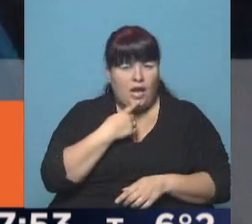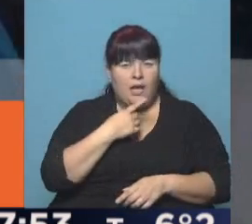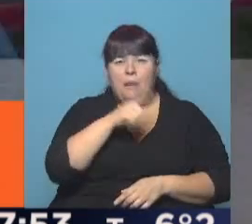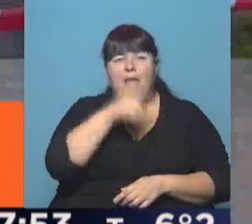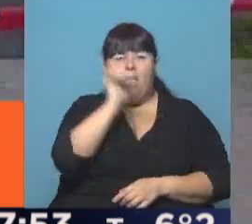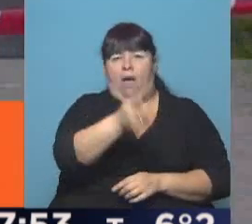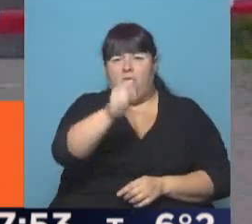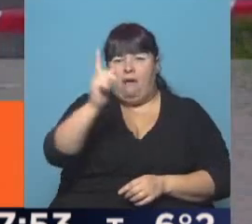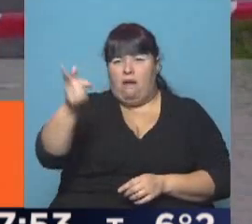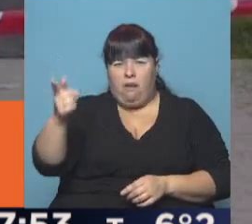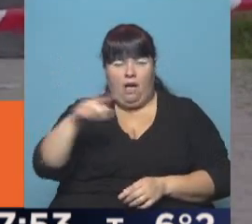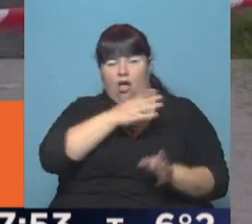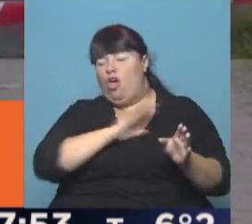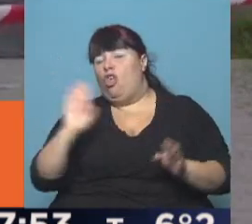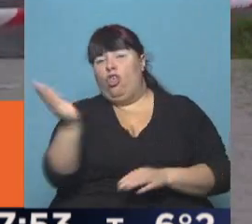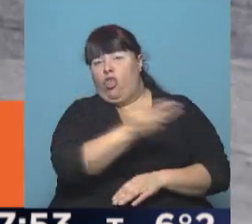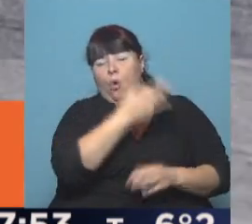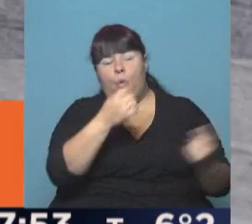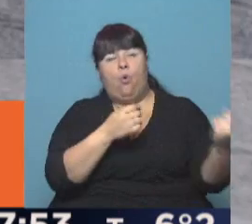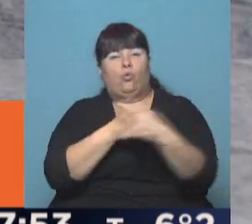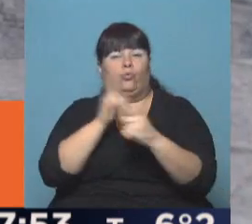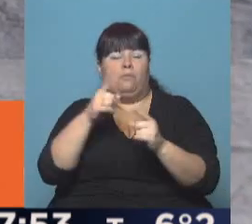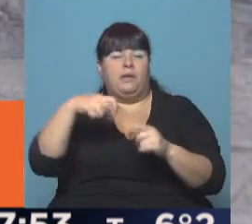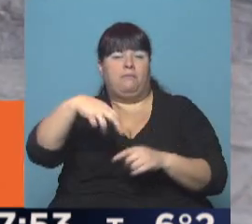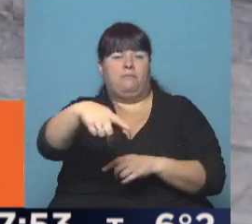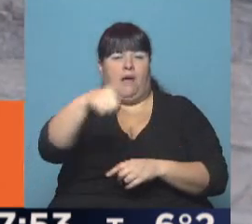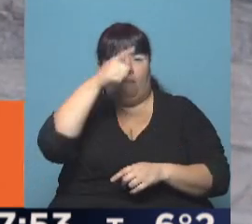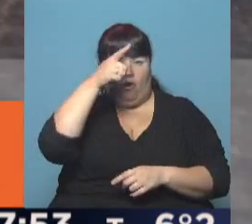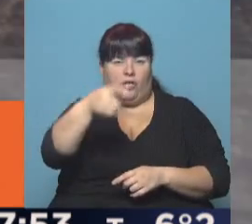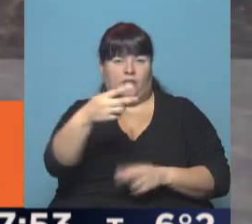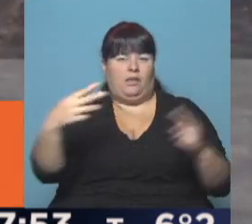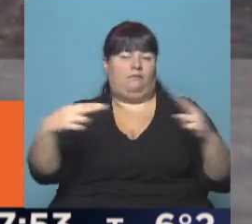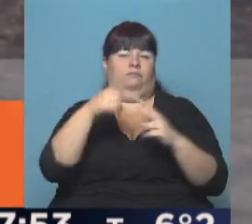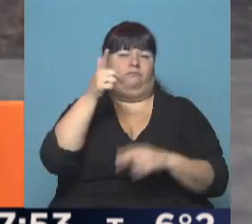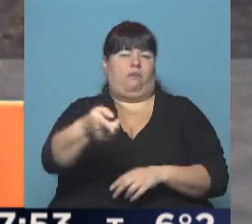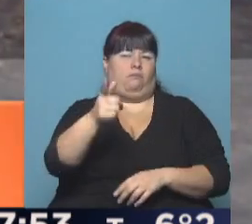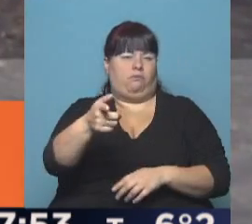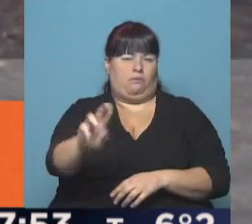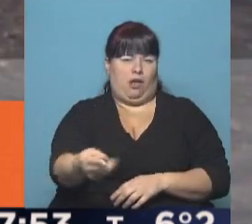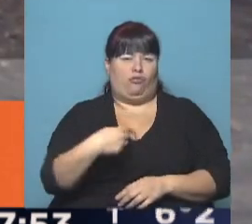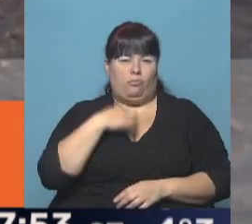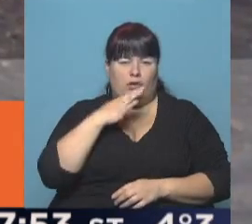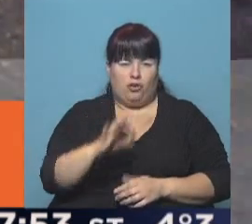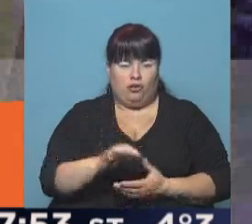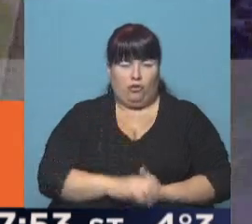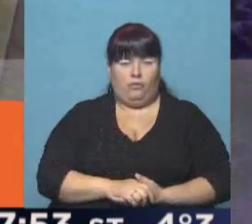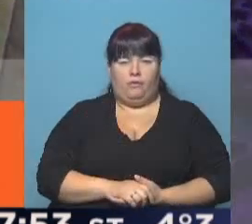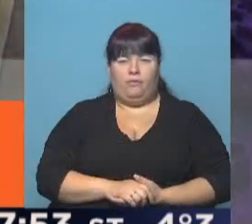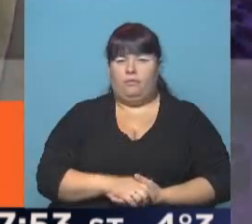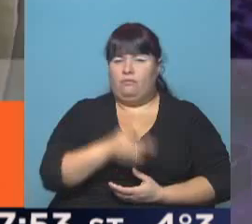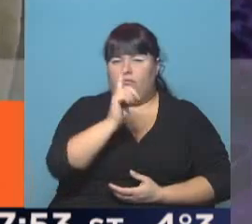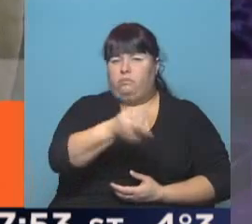Pero tirando tiros y doblaron los chicos, justo doblaron para la cuadra donde venía mi hijo y el policía empezó a tirar tiros y lo mató a mi hijo. Disparó